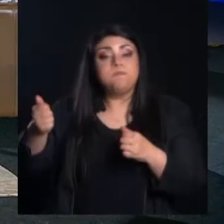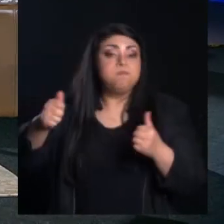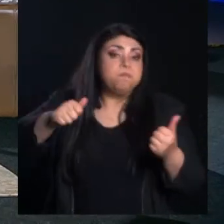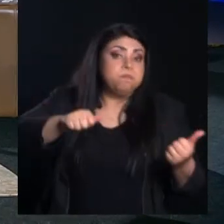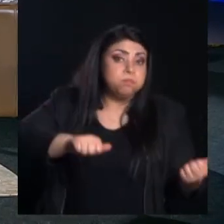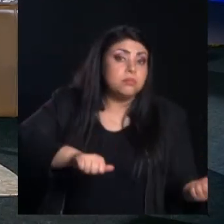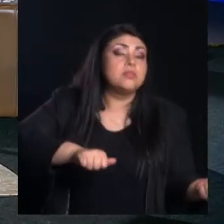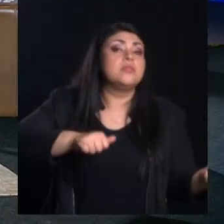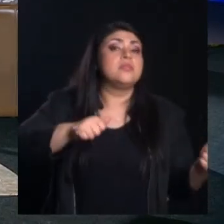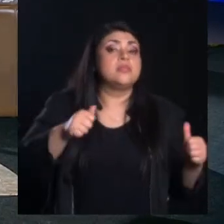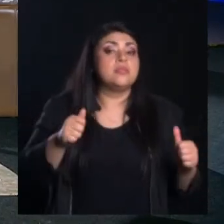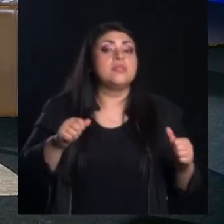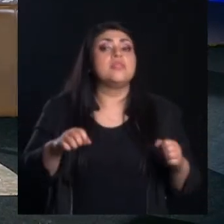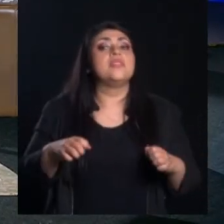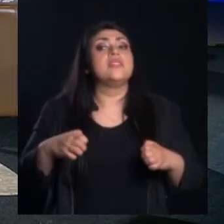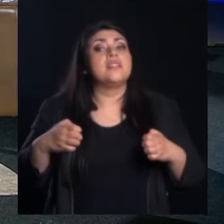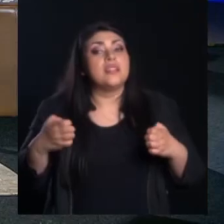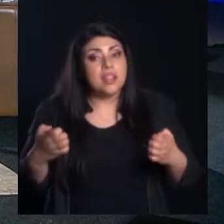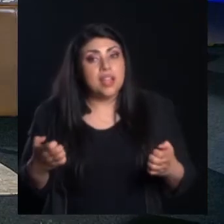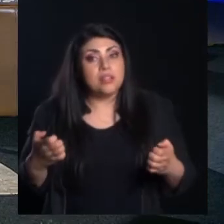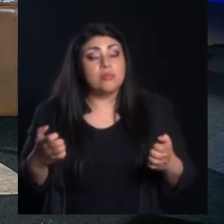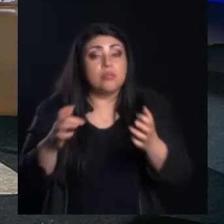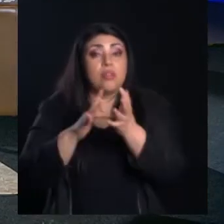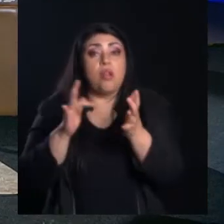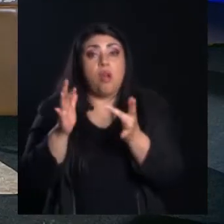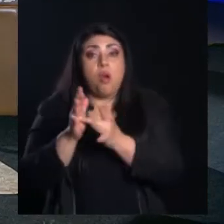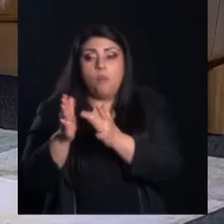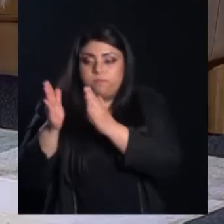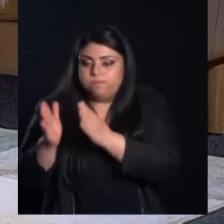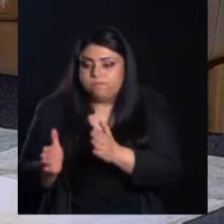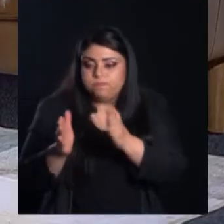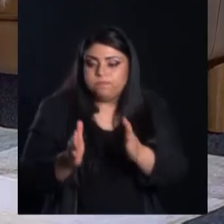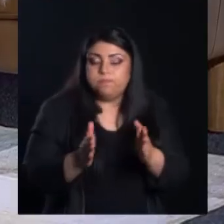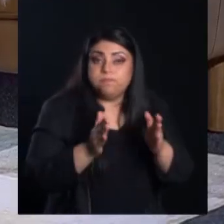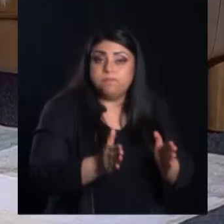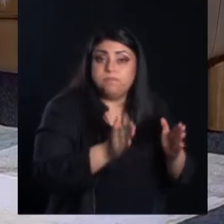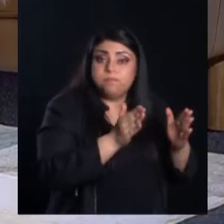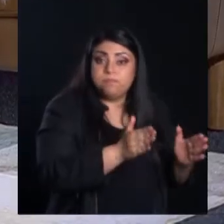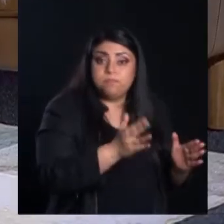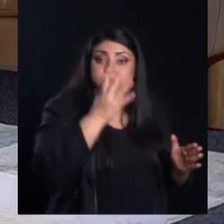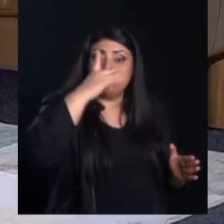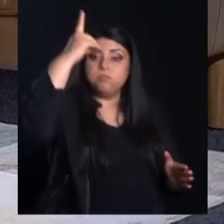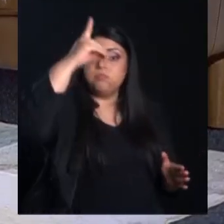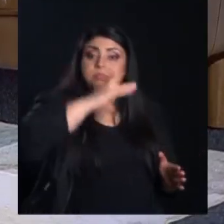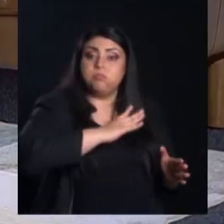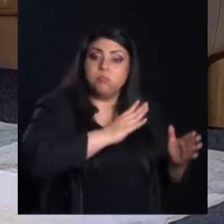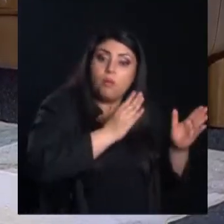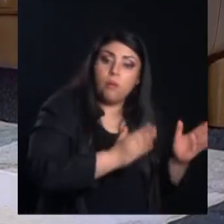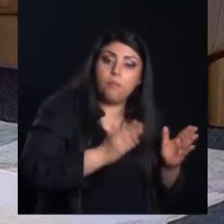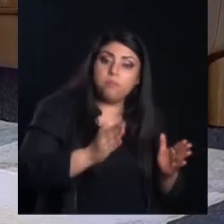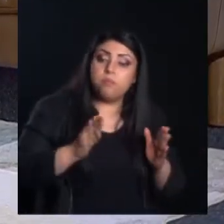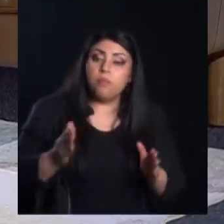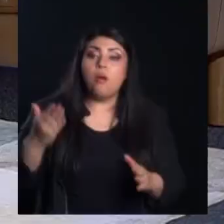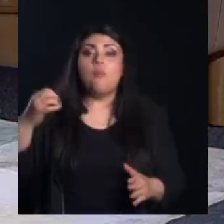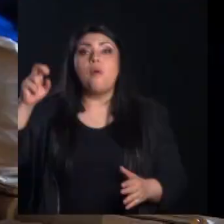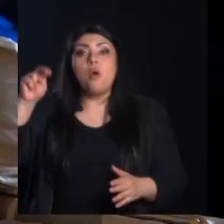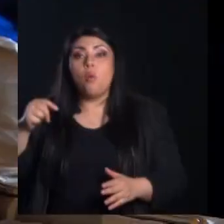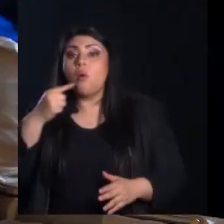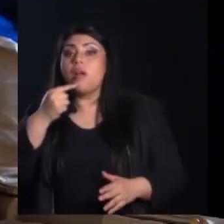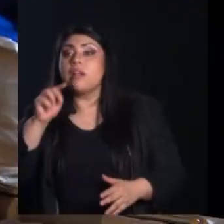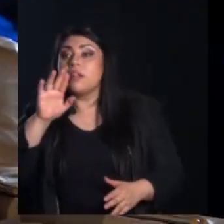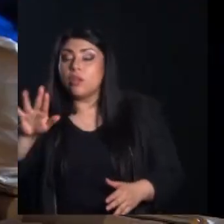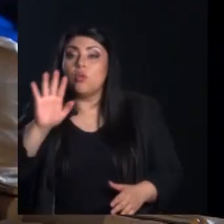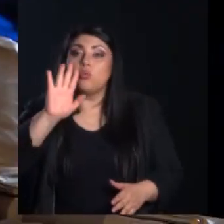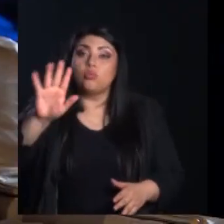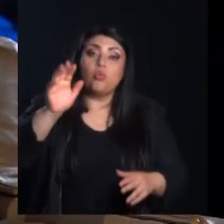y cuando él se somete al proceso que dios había diseñado verdad porque a juan le dijo vas a bautizar